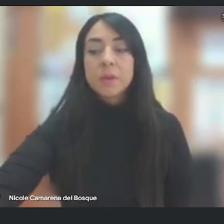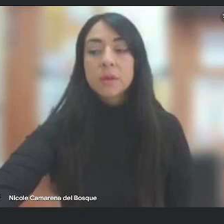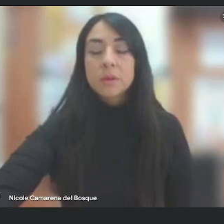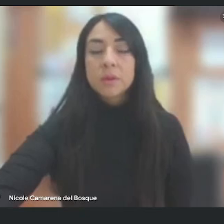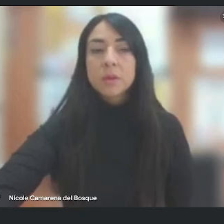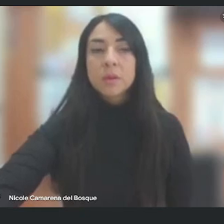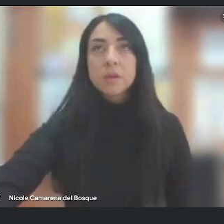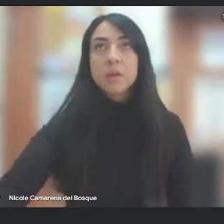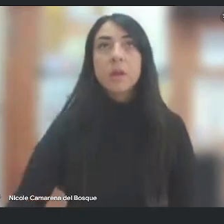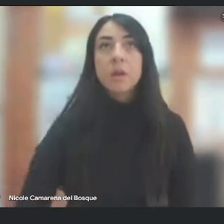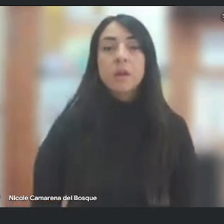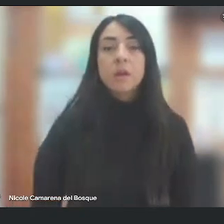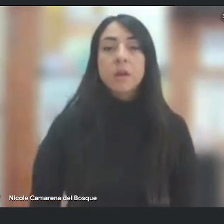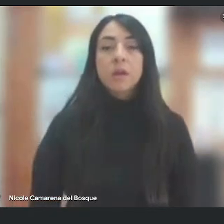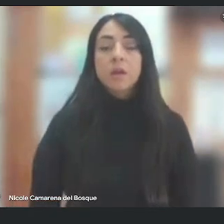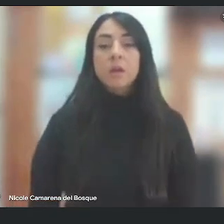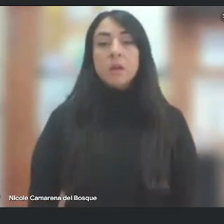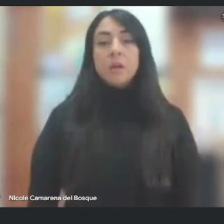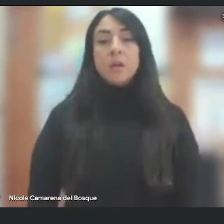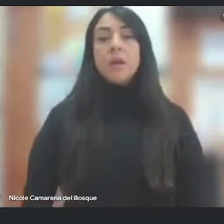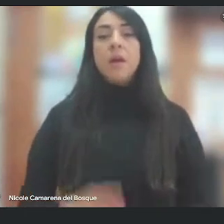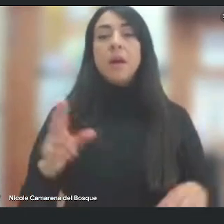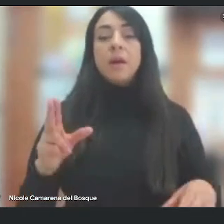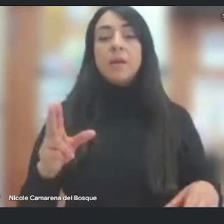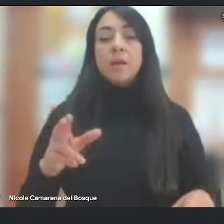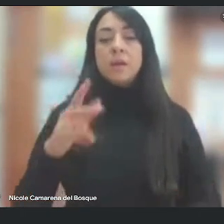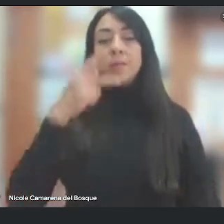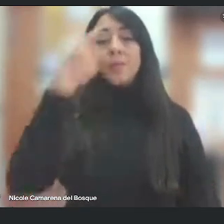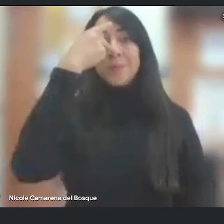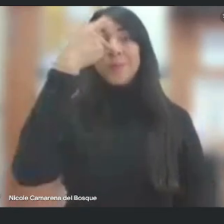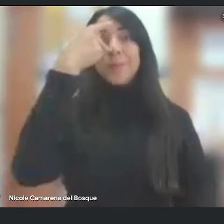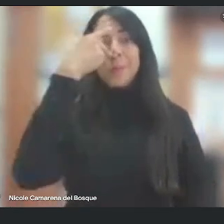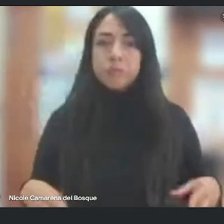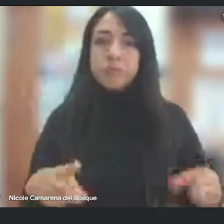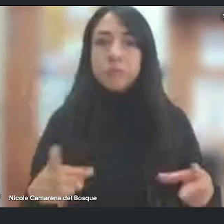de trompas a las mujeres,